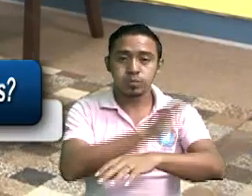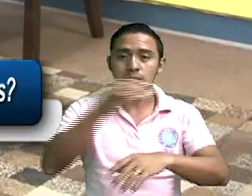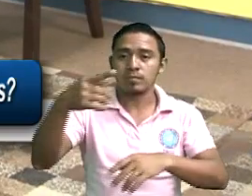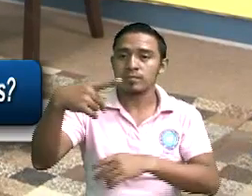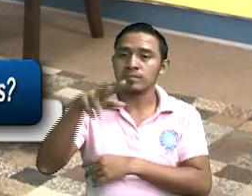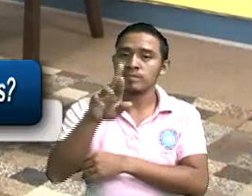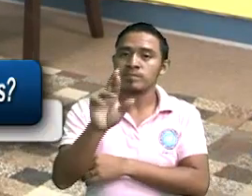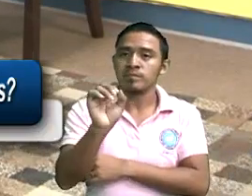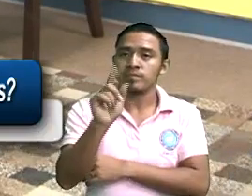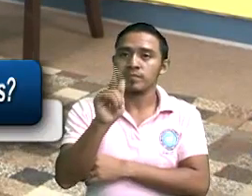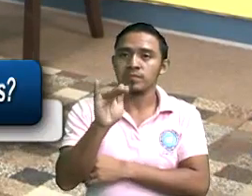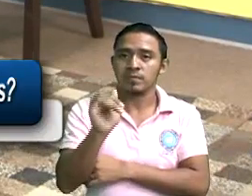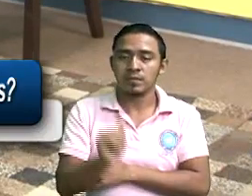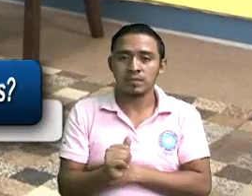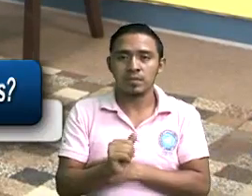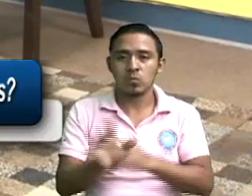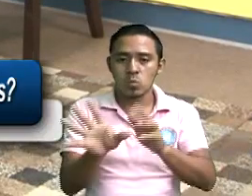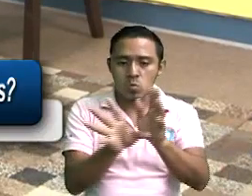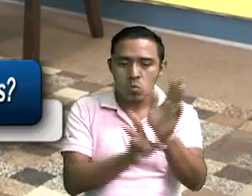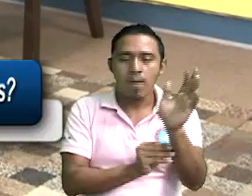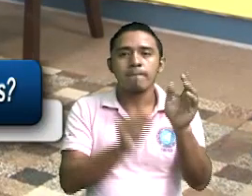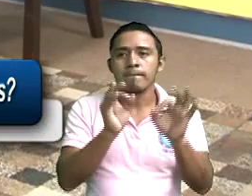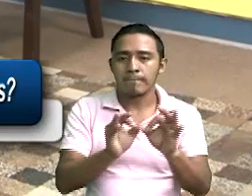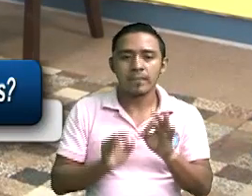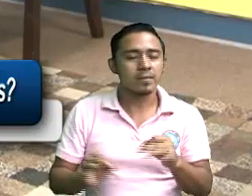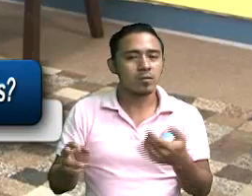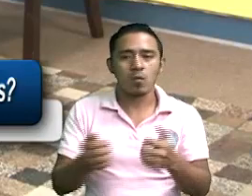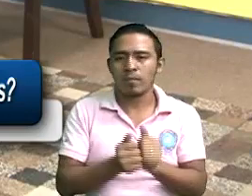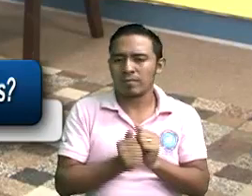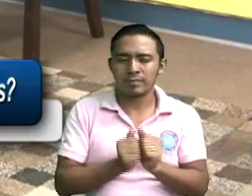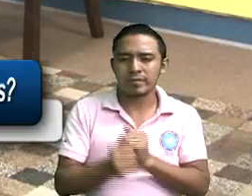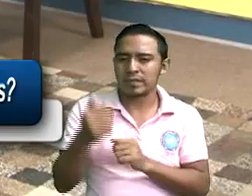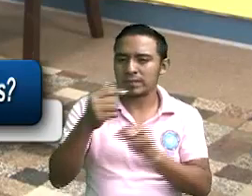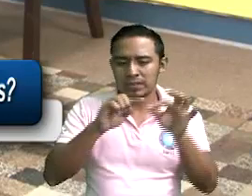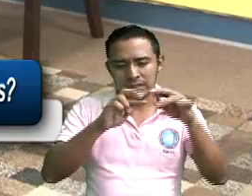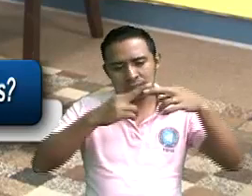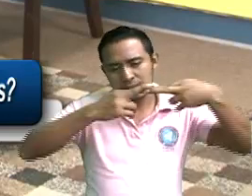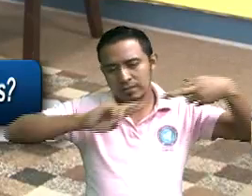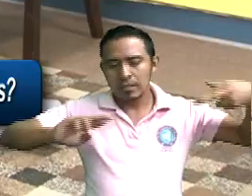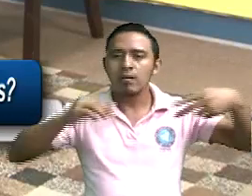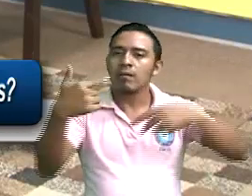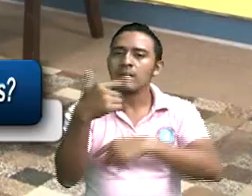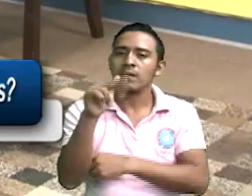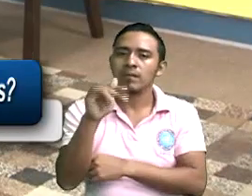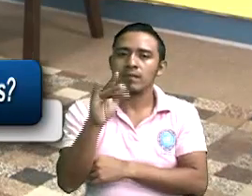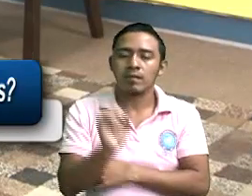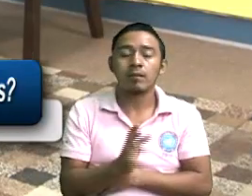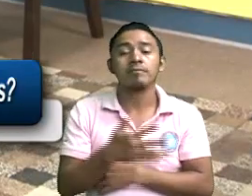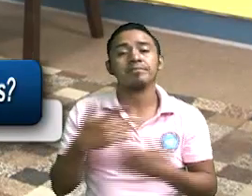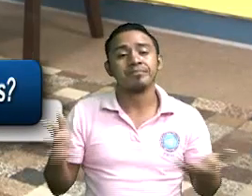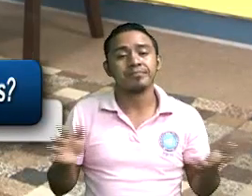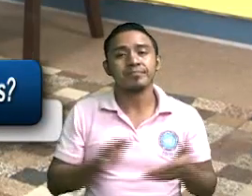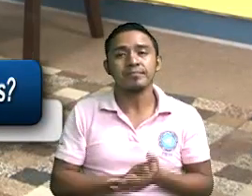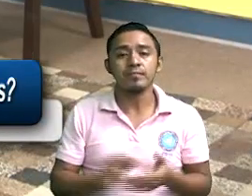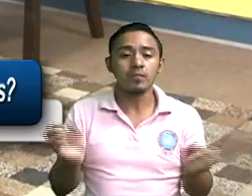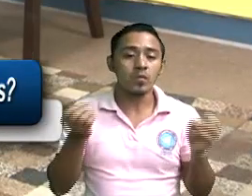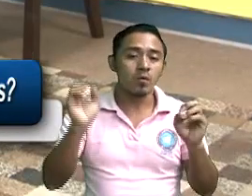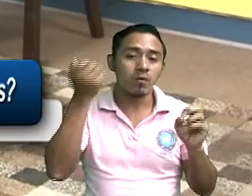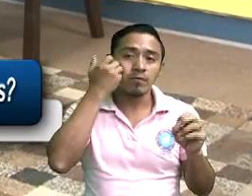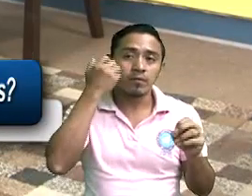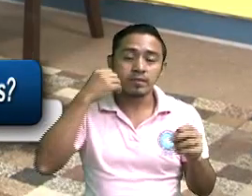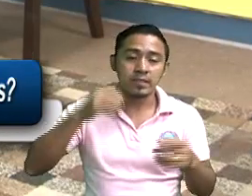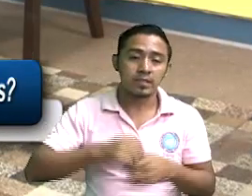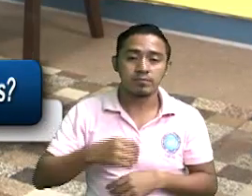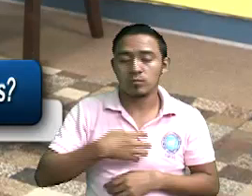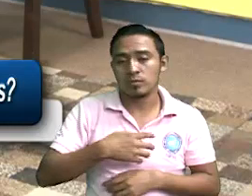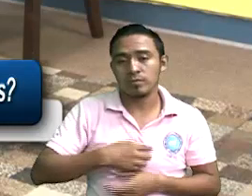y no se sintetiza por un trastorno genético esa proteína. O por enfermedades